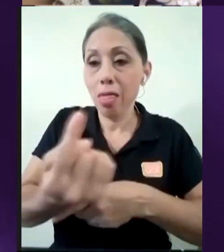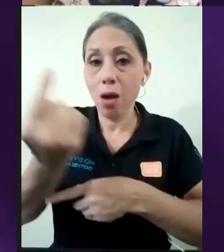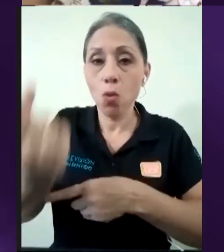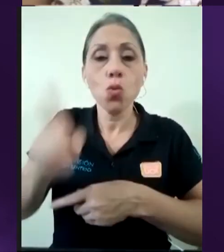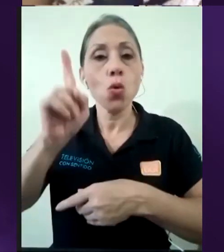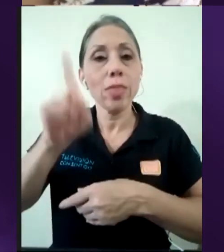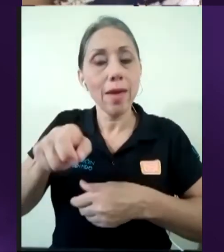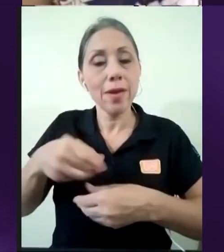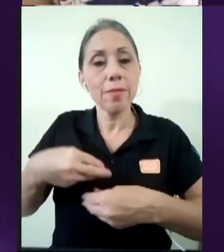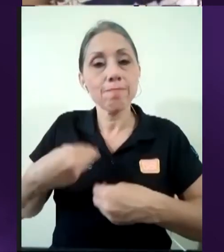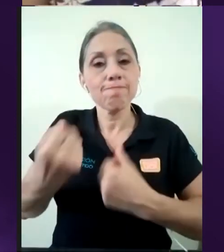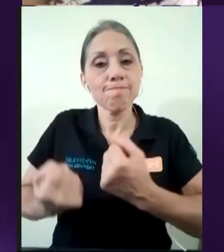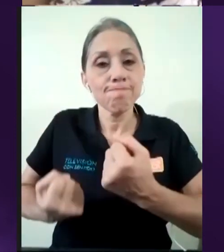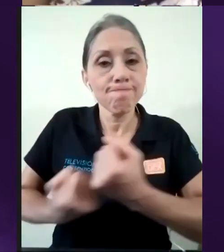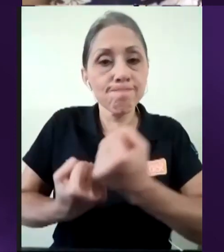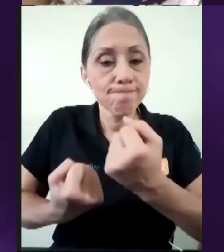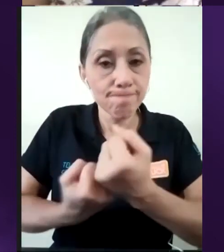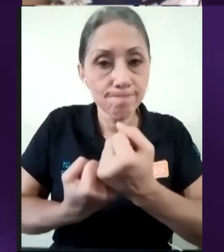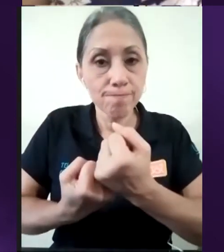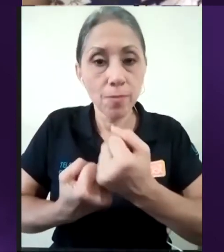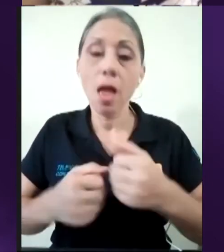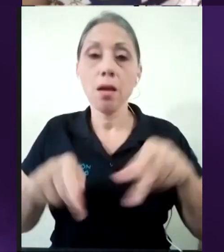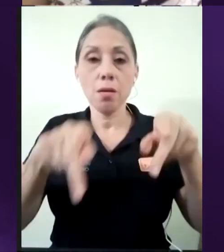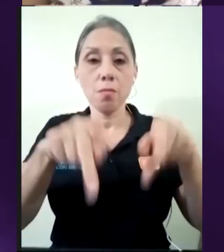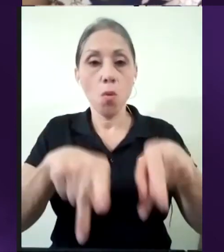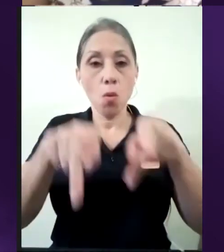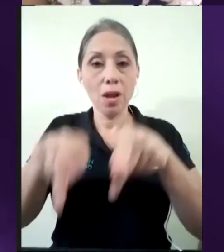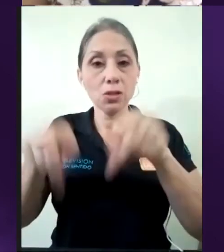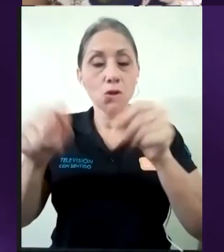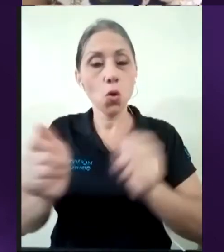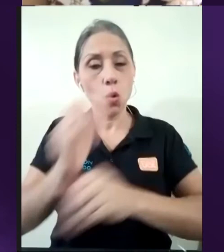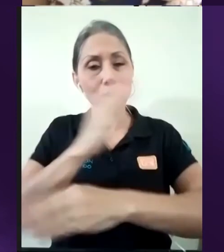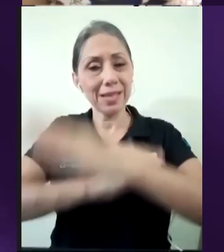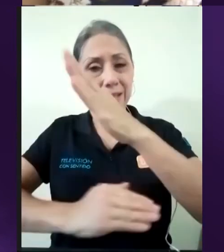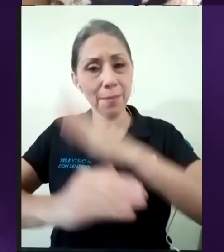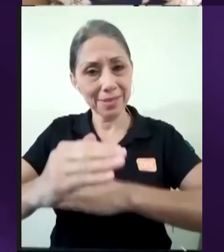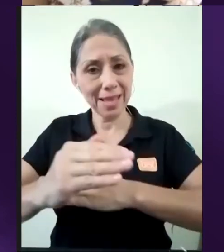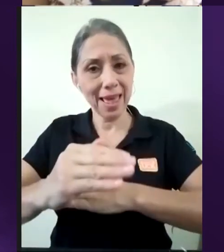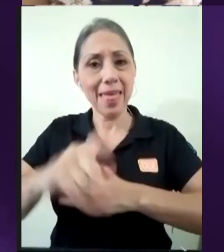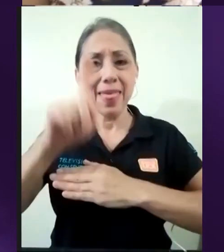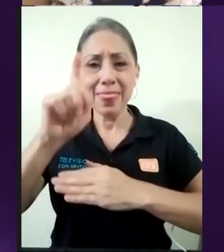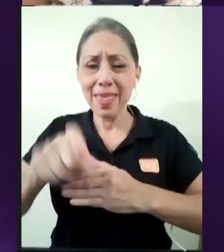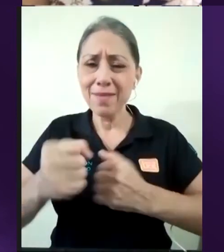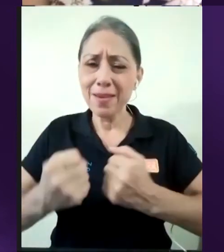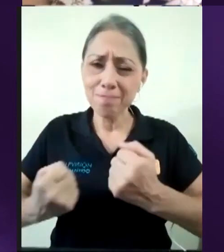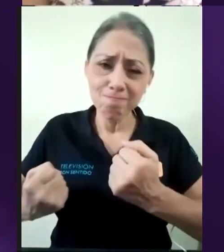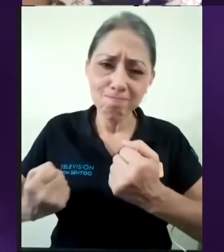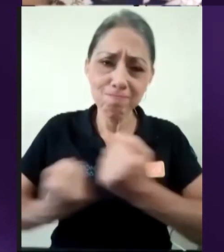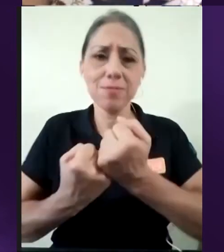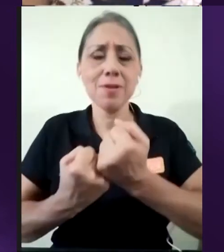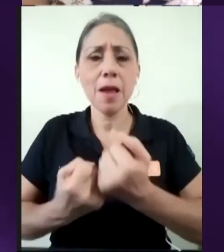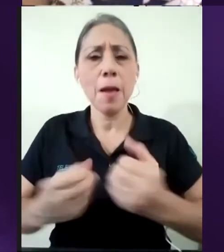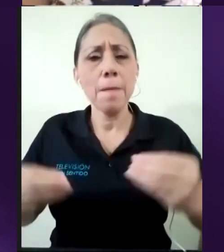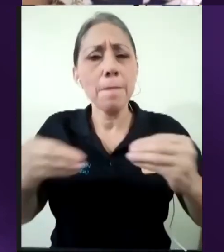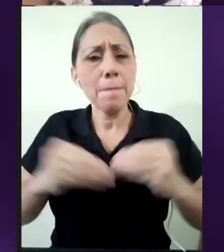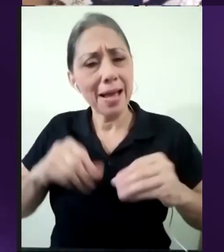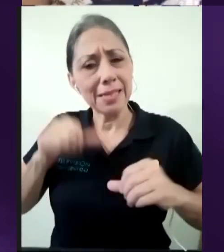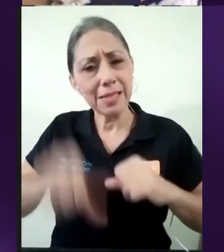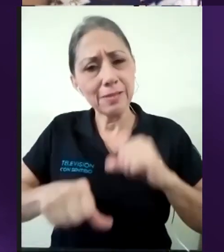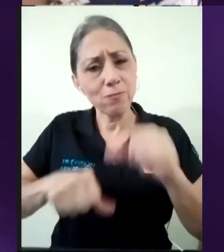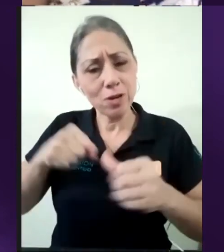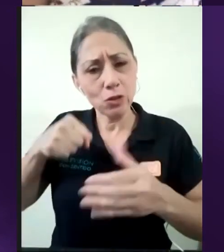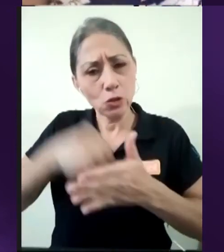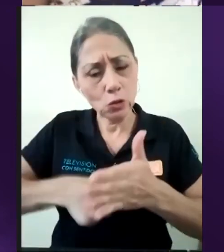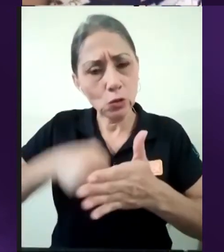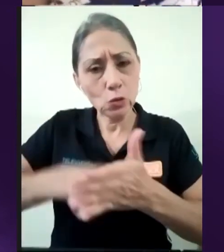la población con discapacidad, reforzar y redoblar los esfuerzos de la higiene